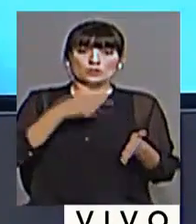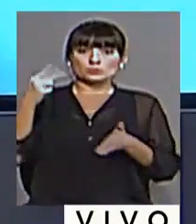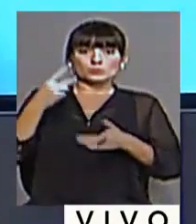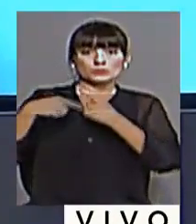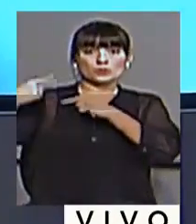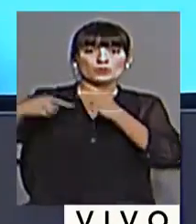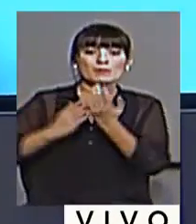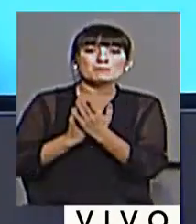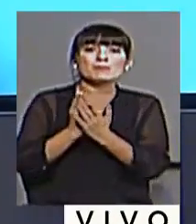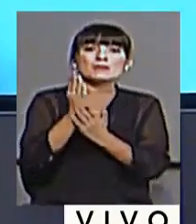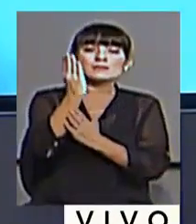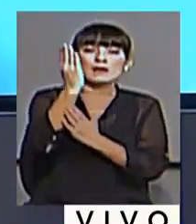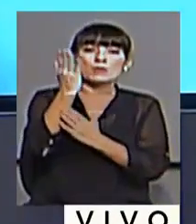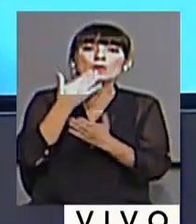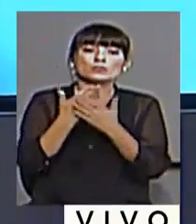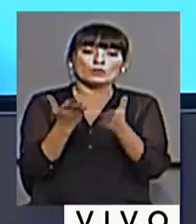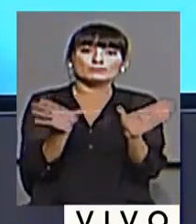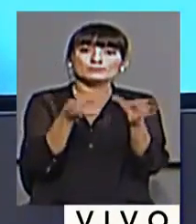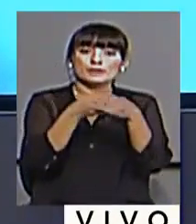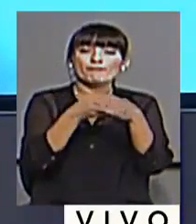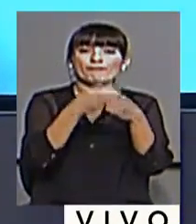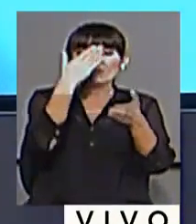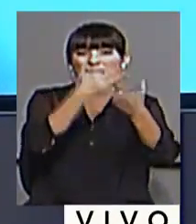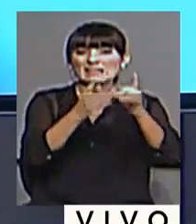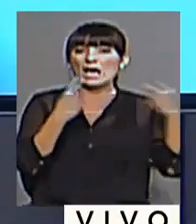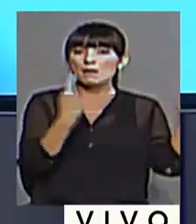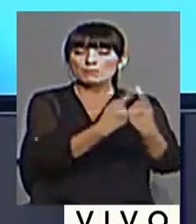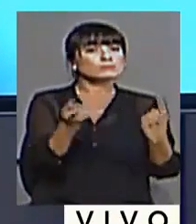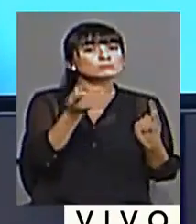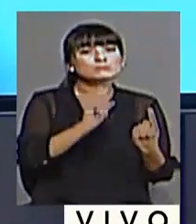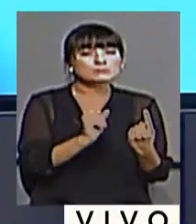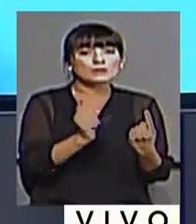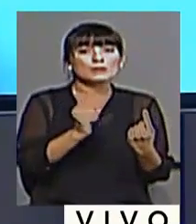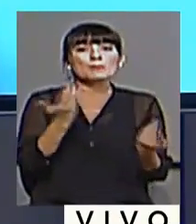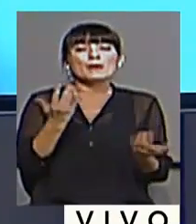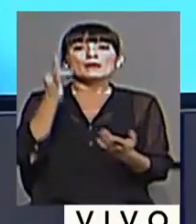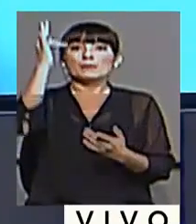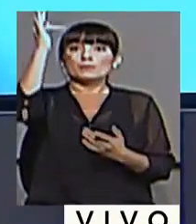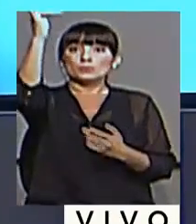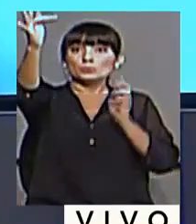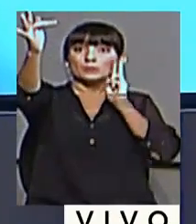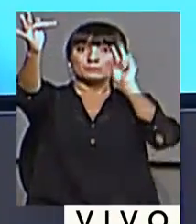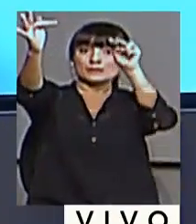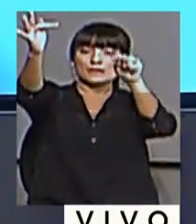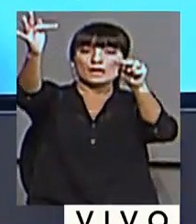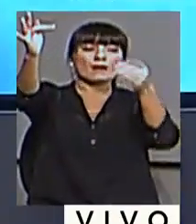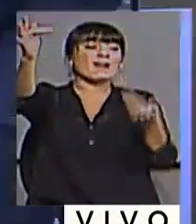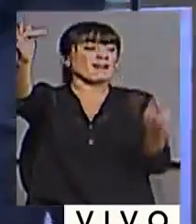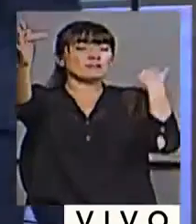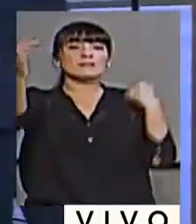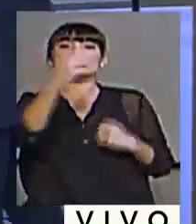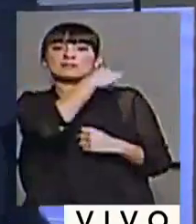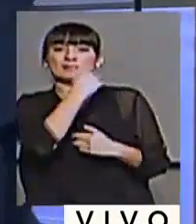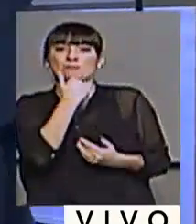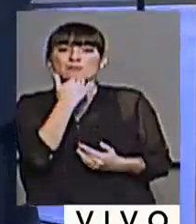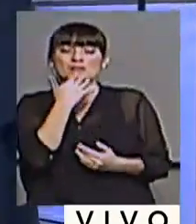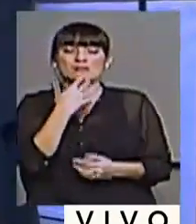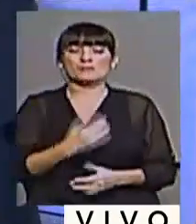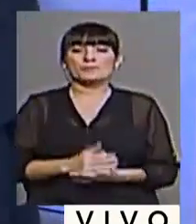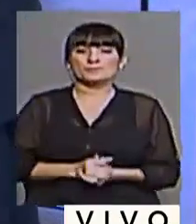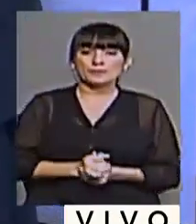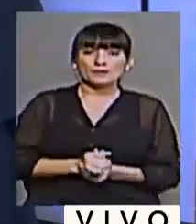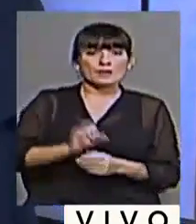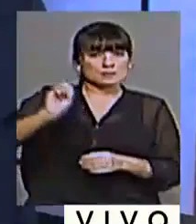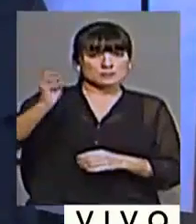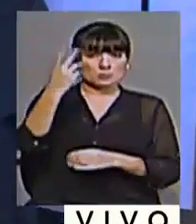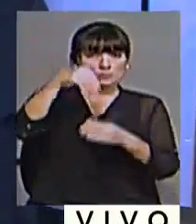desde la conformación del Frente Amplio, y por lo tanto, para mirar el futuro tenemos que reconocer nuestro pasado. Pasa a segunda vuelta Beatriz Sánchez. No